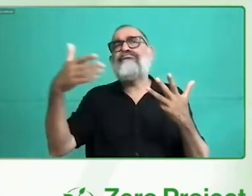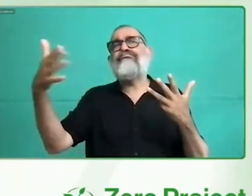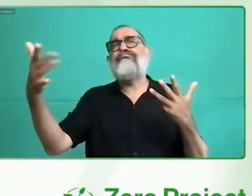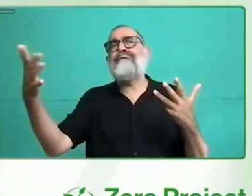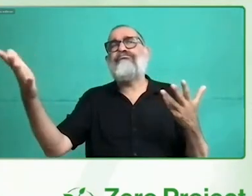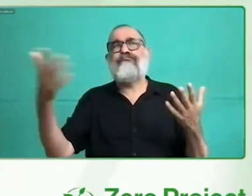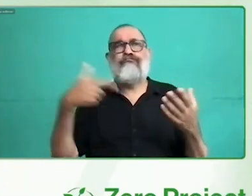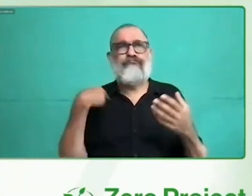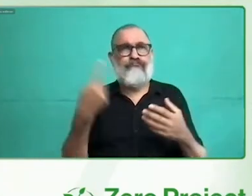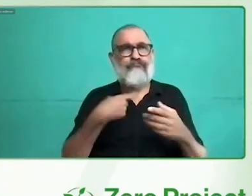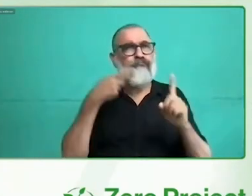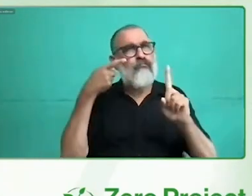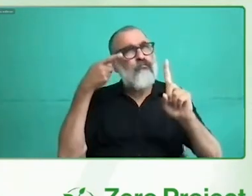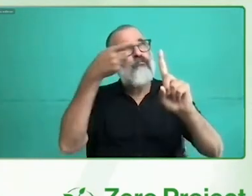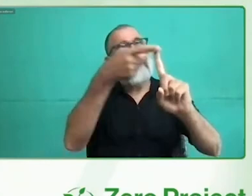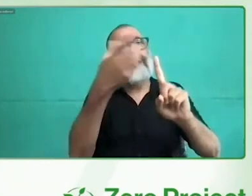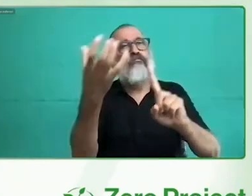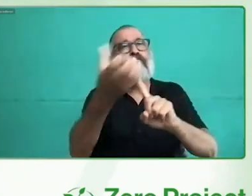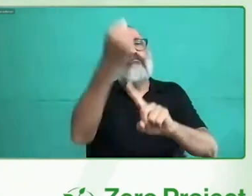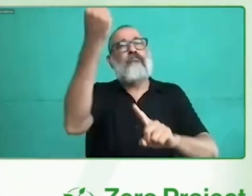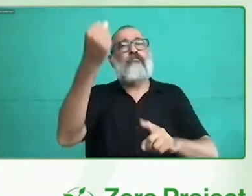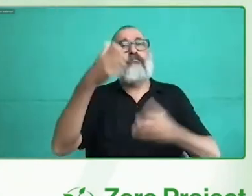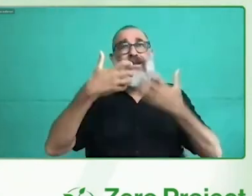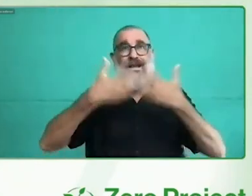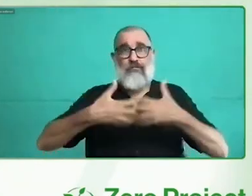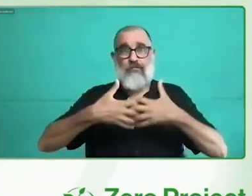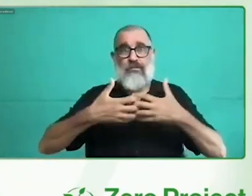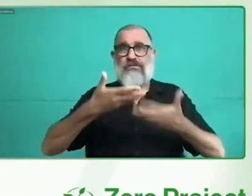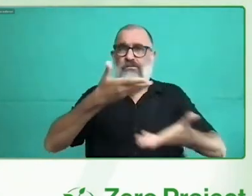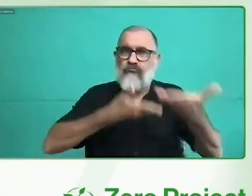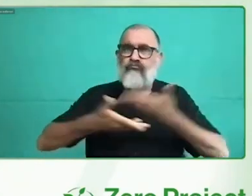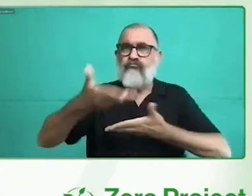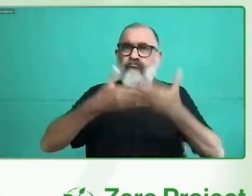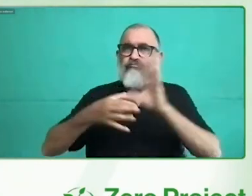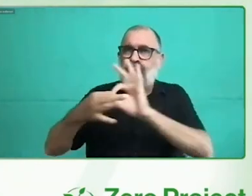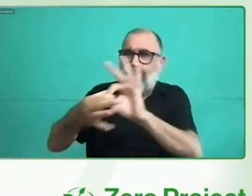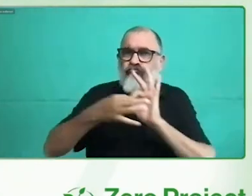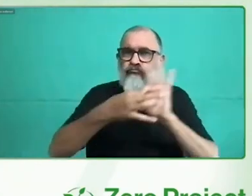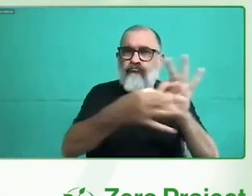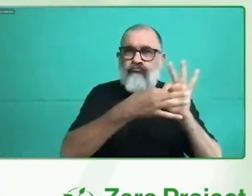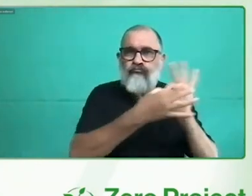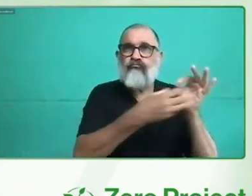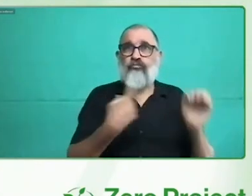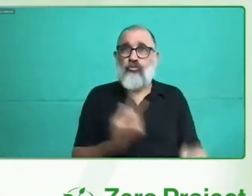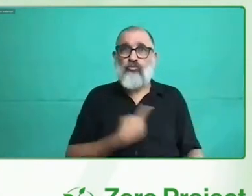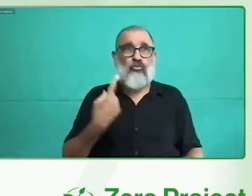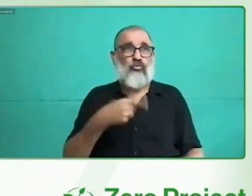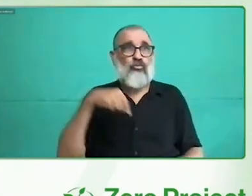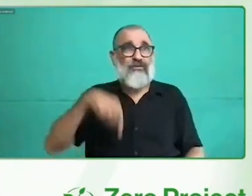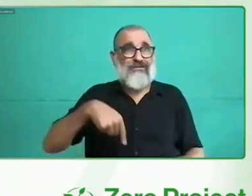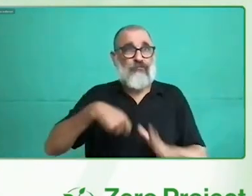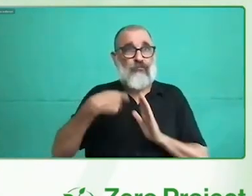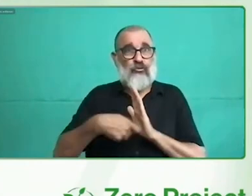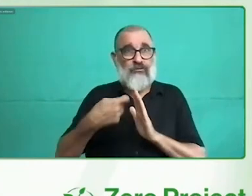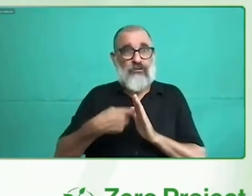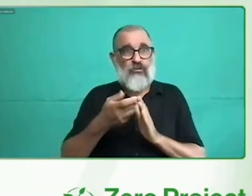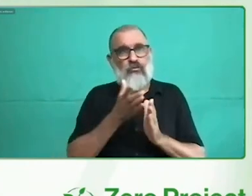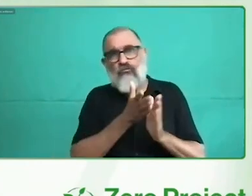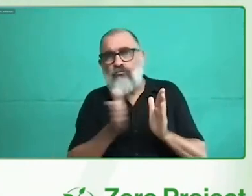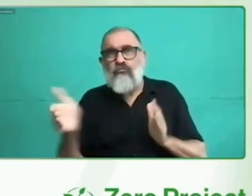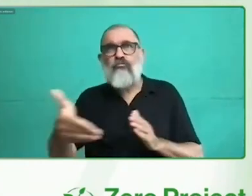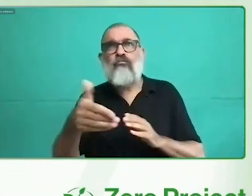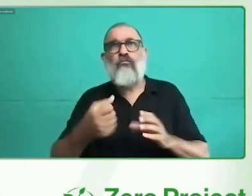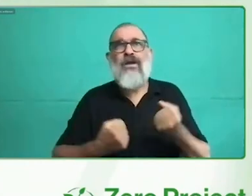especialmente de escuelas y colegios públicos, digamos, con menos posibilidades de acercarse a